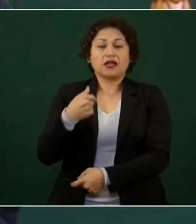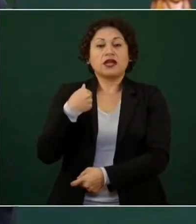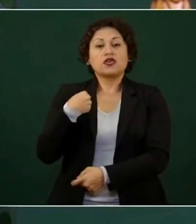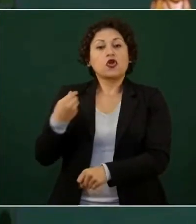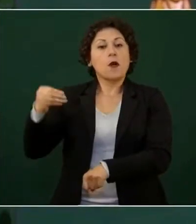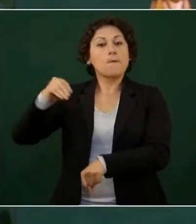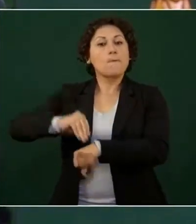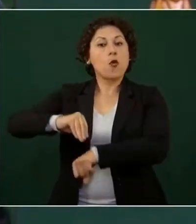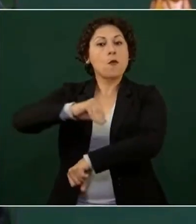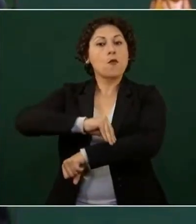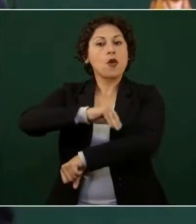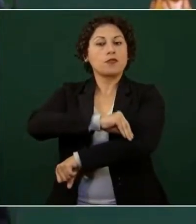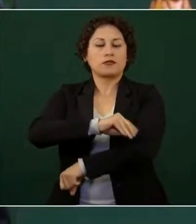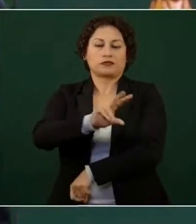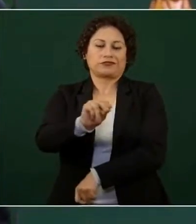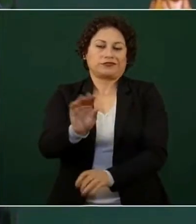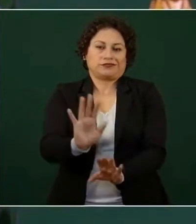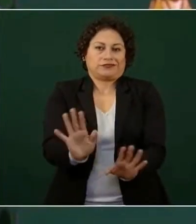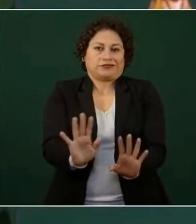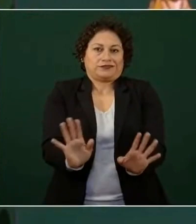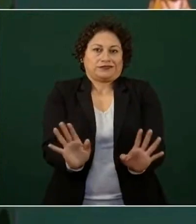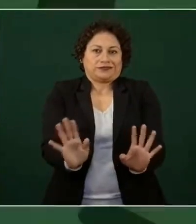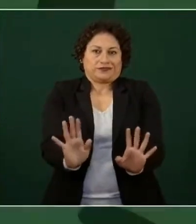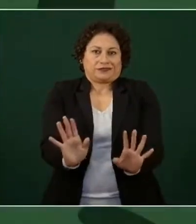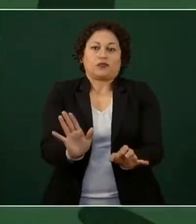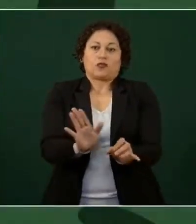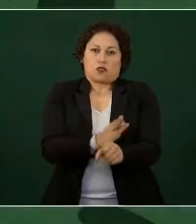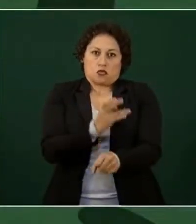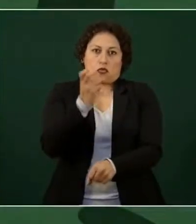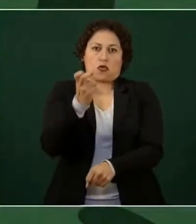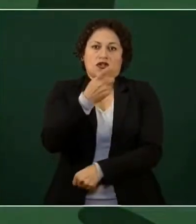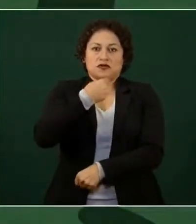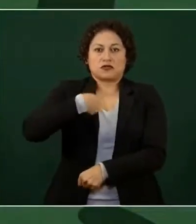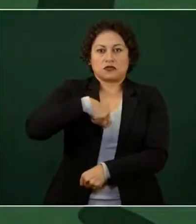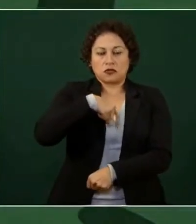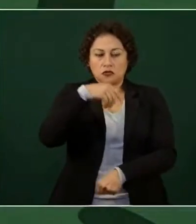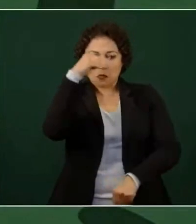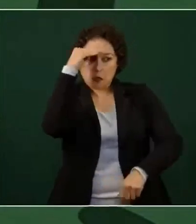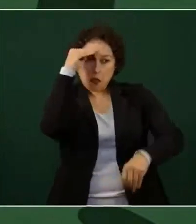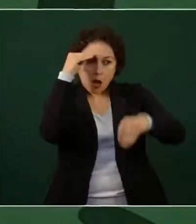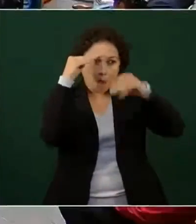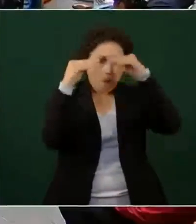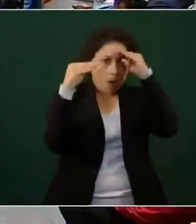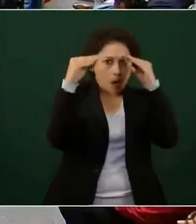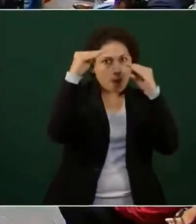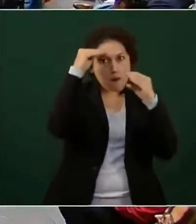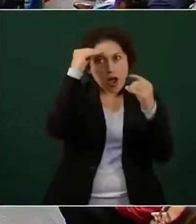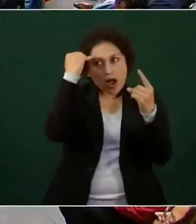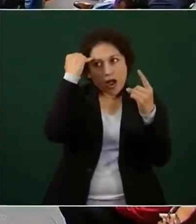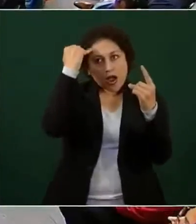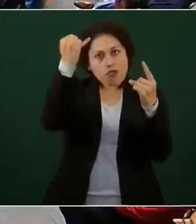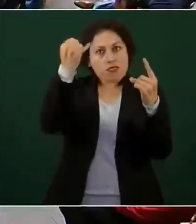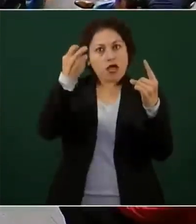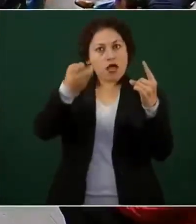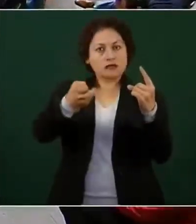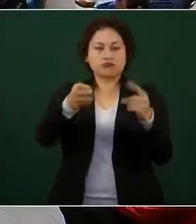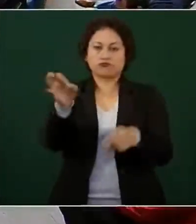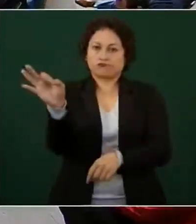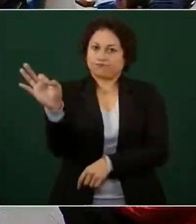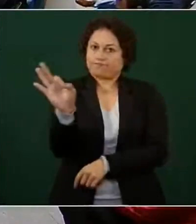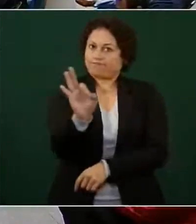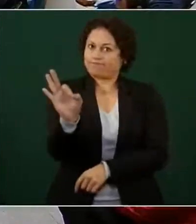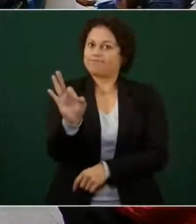Entonces, no descartamos ninguna hipótesis. ¿Ni el autoatentado que había funcionado recién?